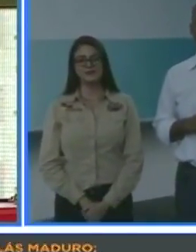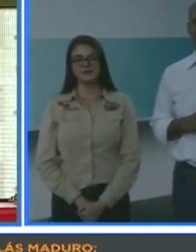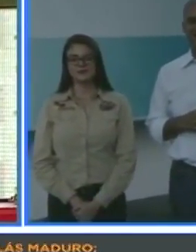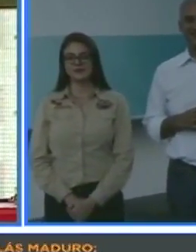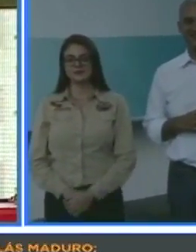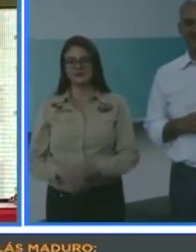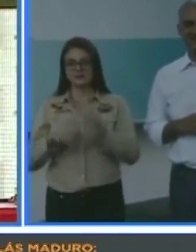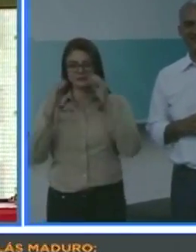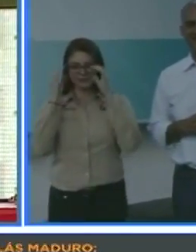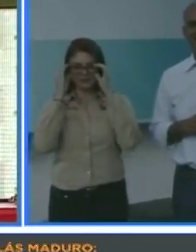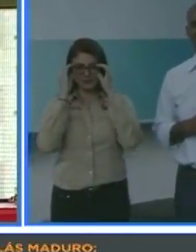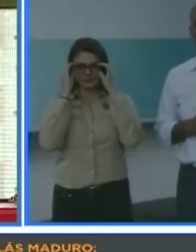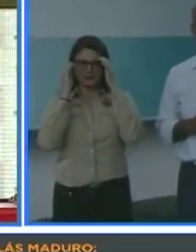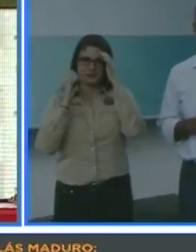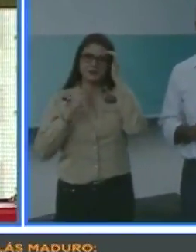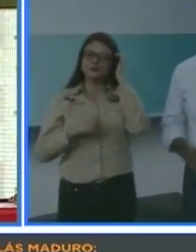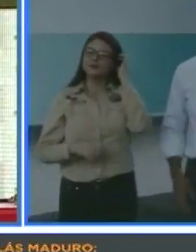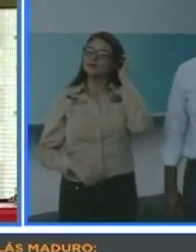interrogatorio.